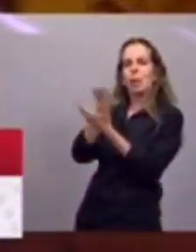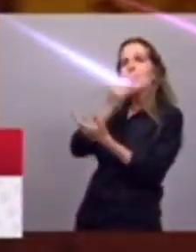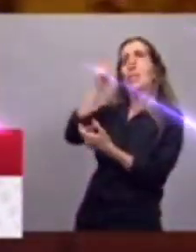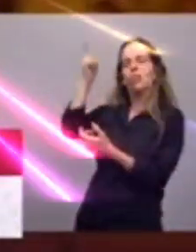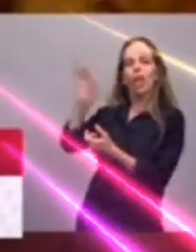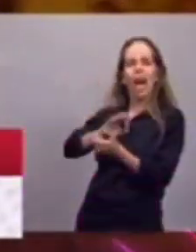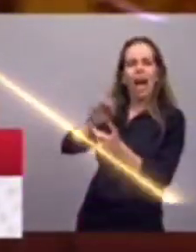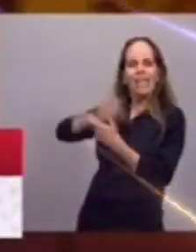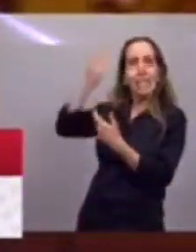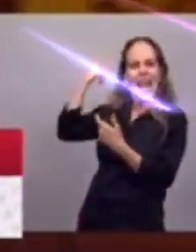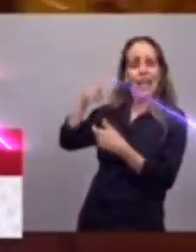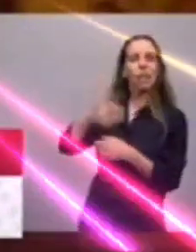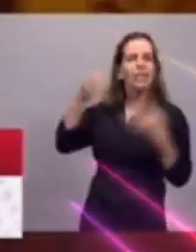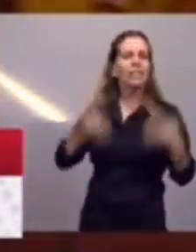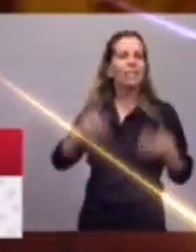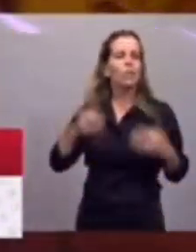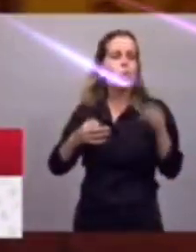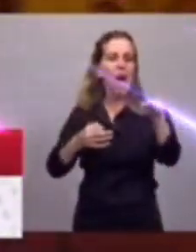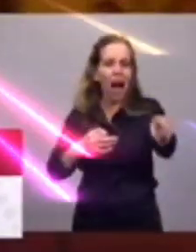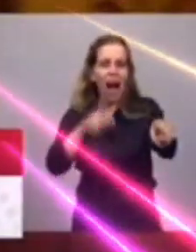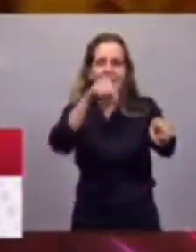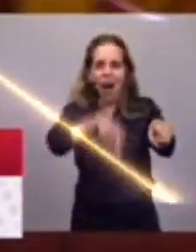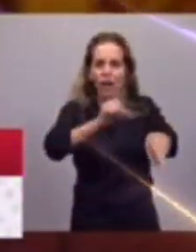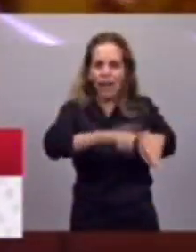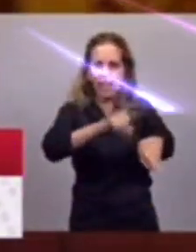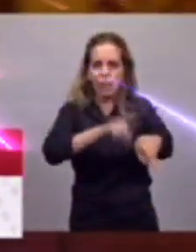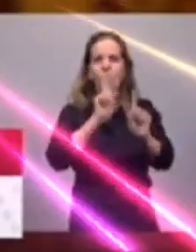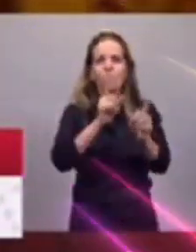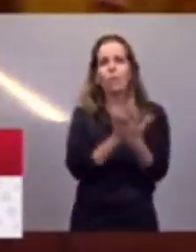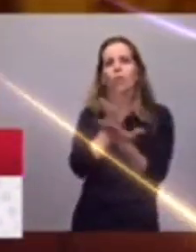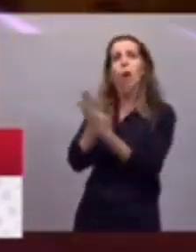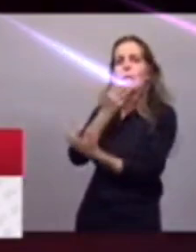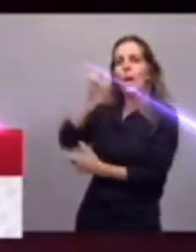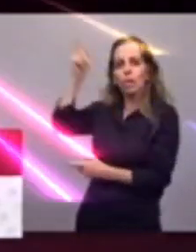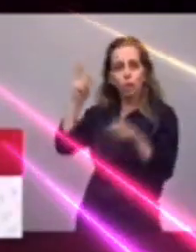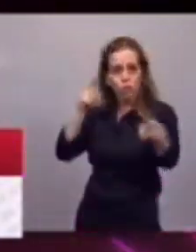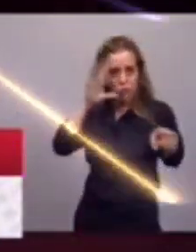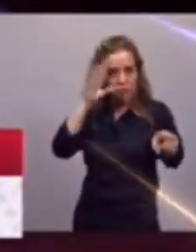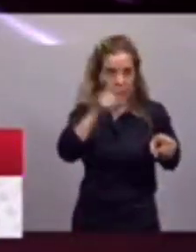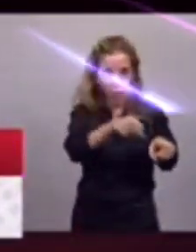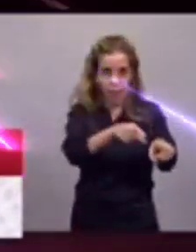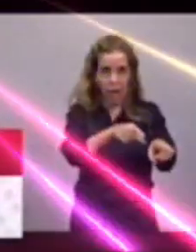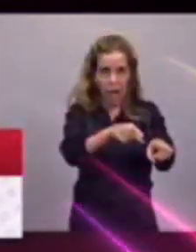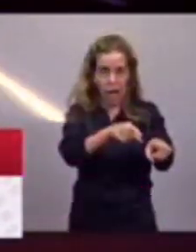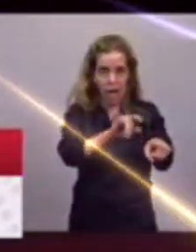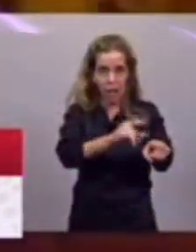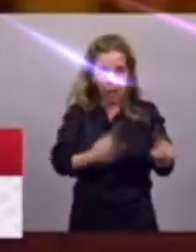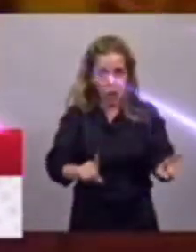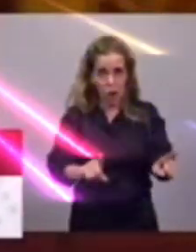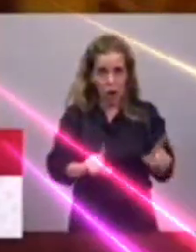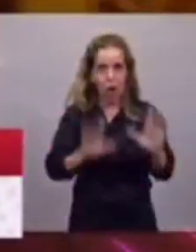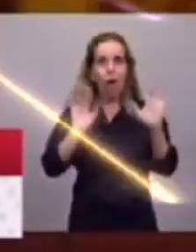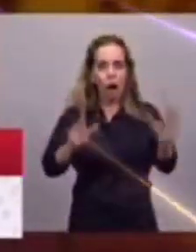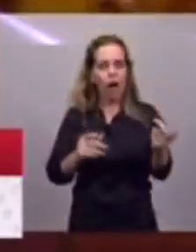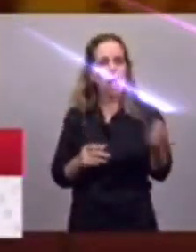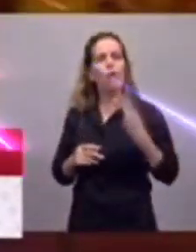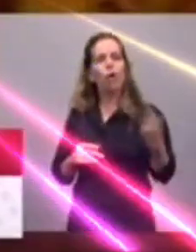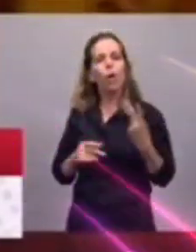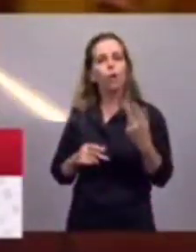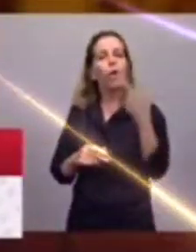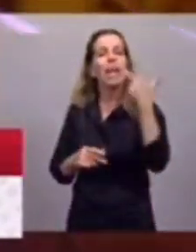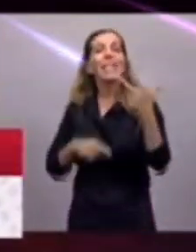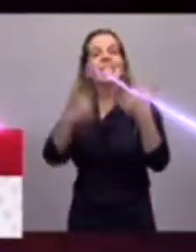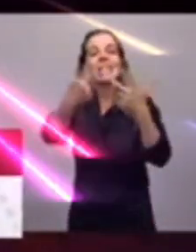tiempo y que seguro le está pidiendo ahora. ¿Se acuerda, no? Vamos a decirlo juntos.